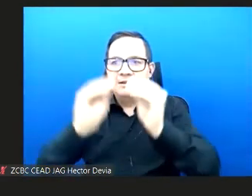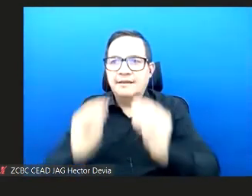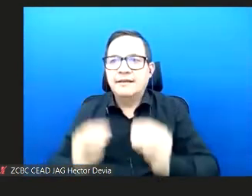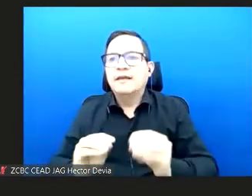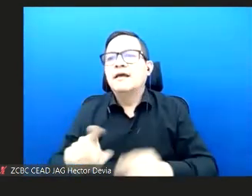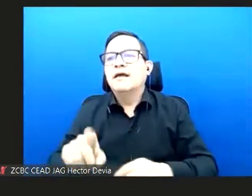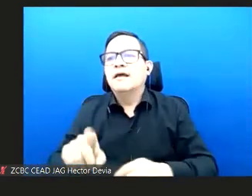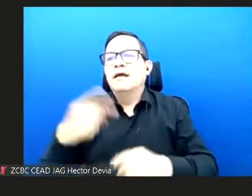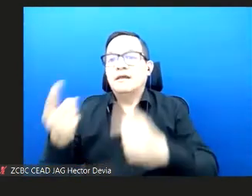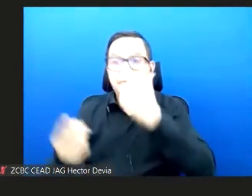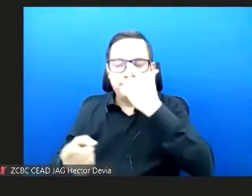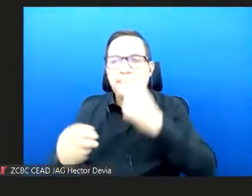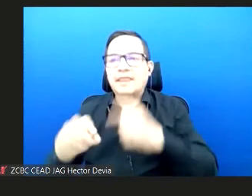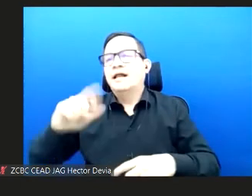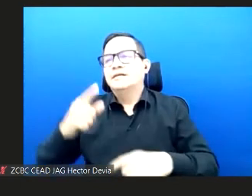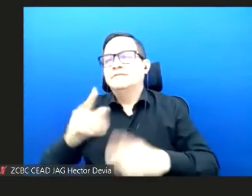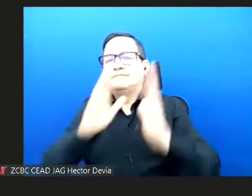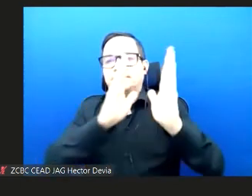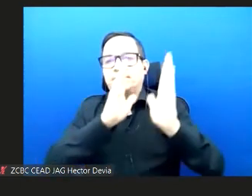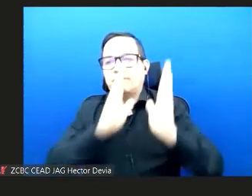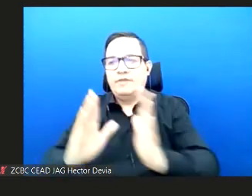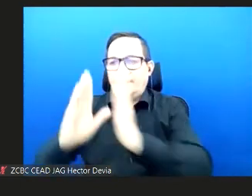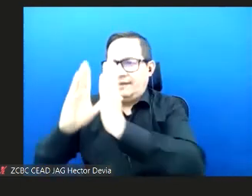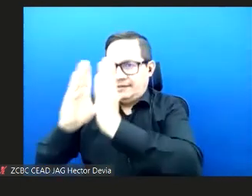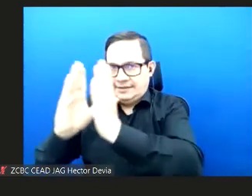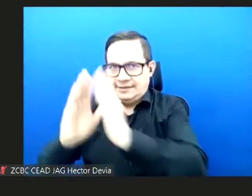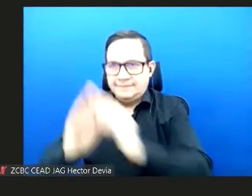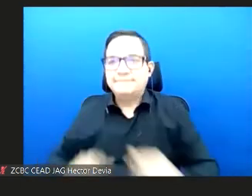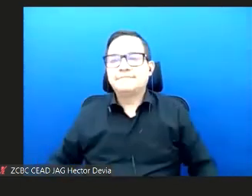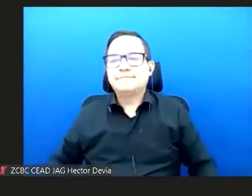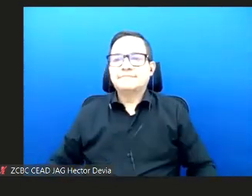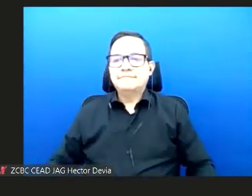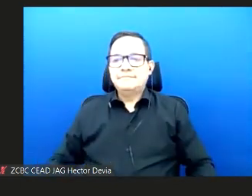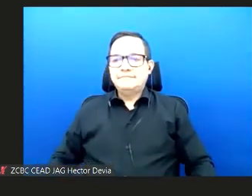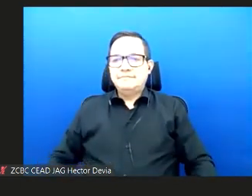Déjenme, yo muevo aquí el chat para que ustedes puedan mirar esta parte.